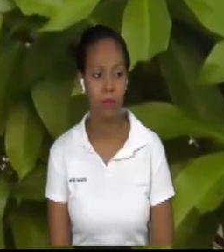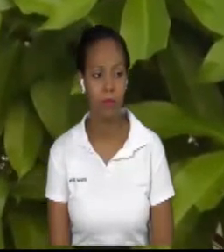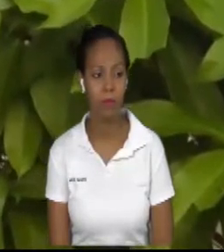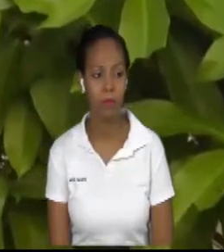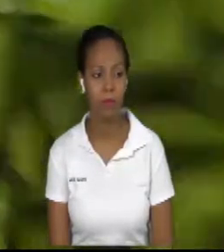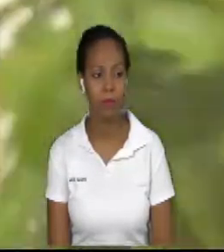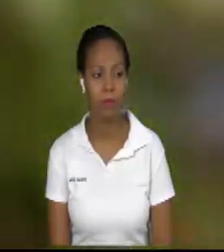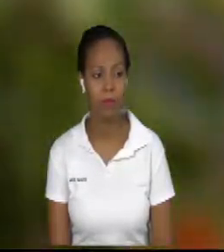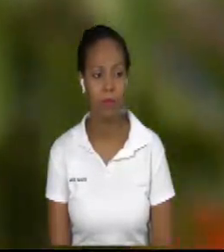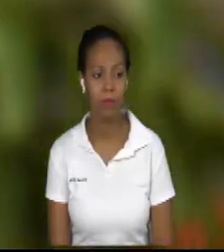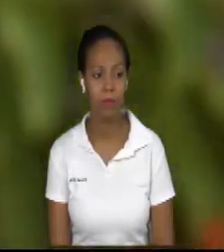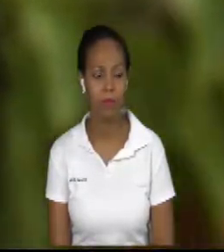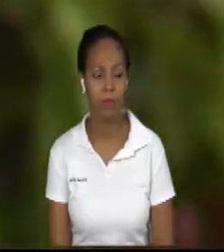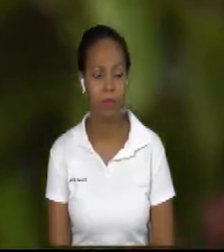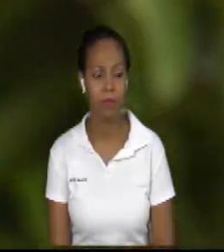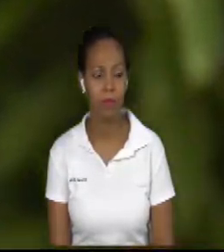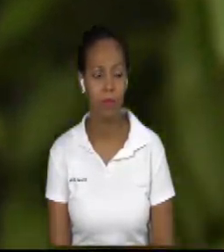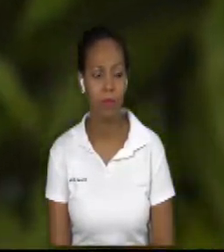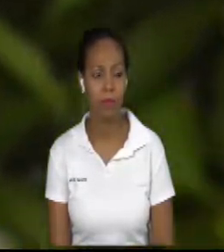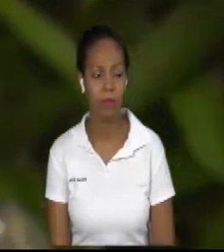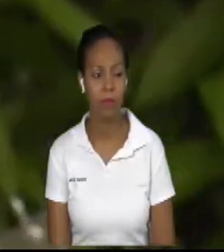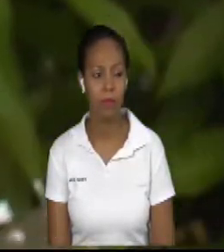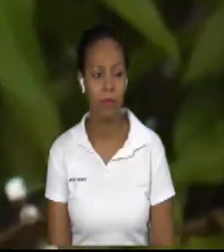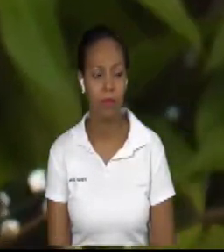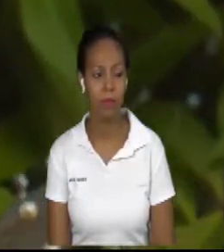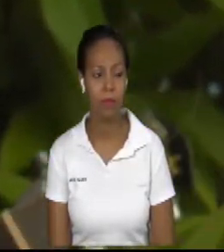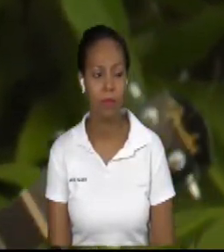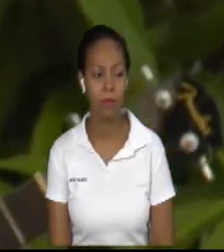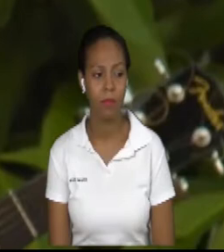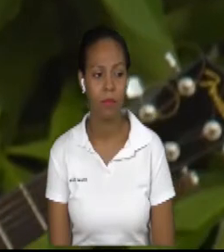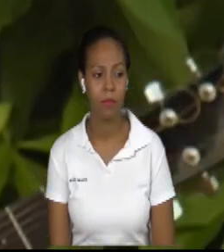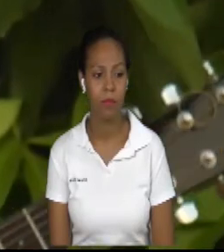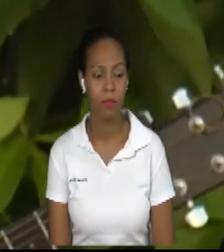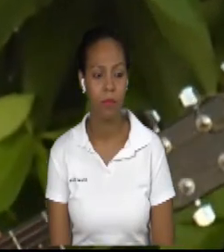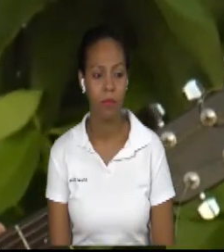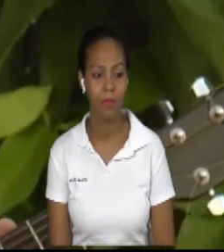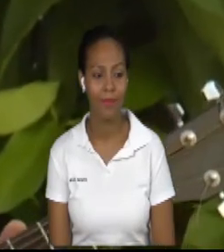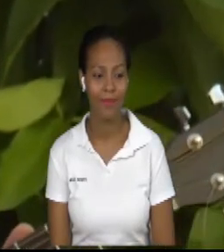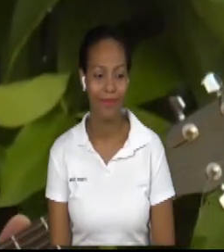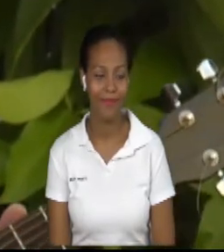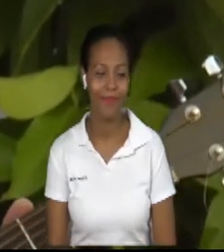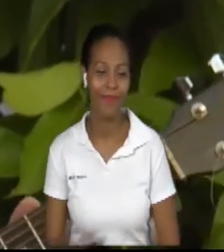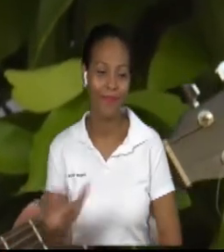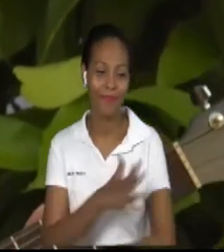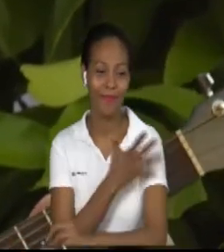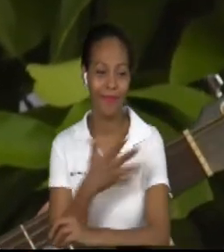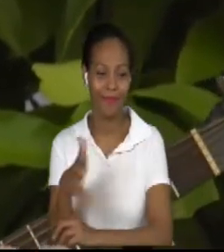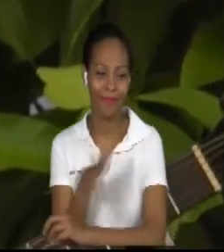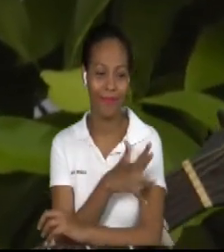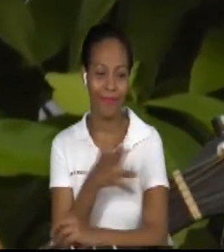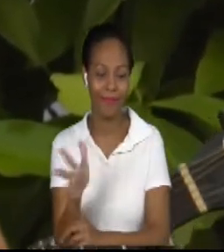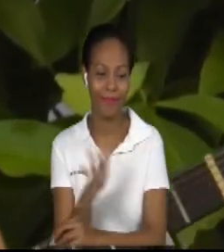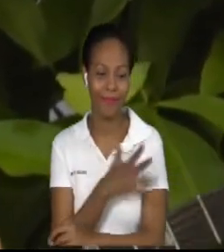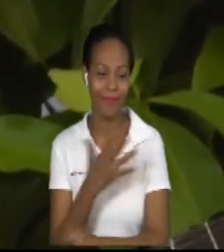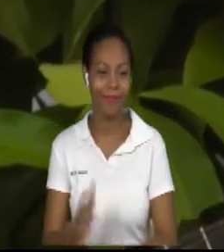aquí, tengo la pieza. Sí, que tu mirada ya estaba llamándome.